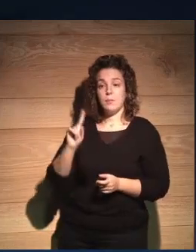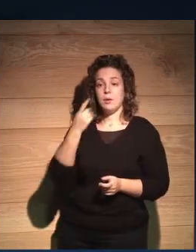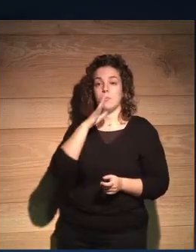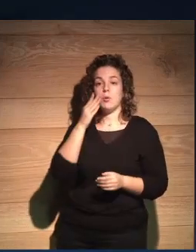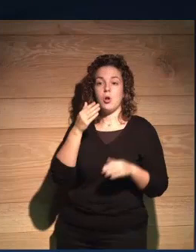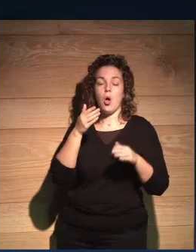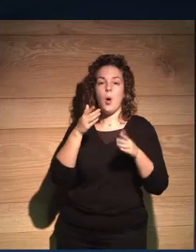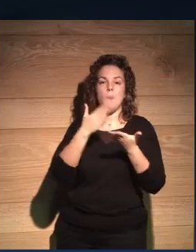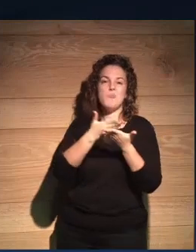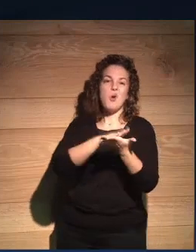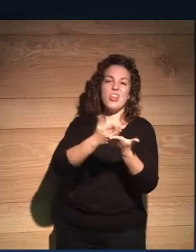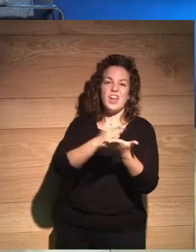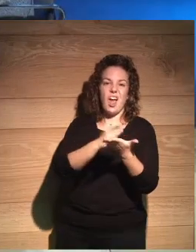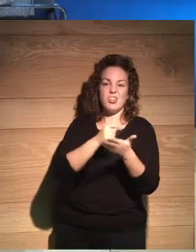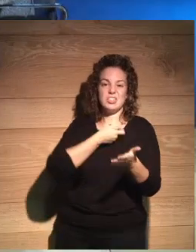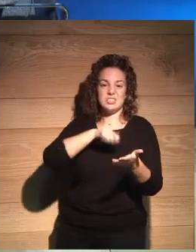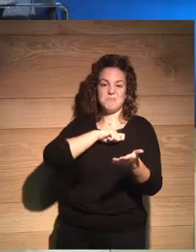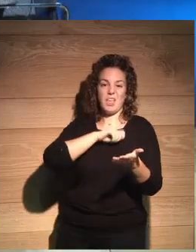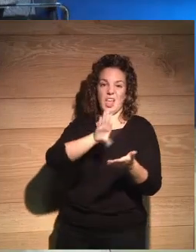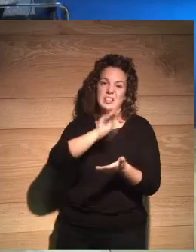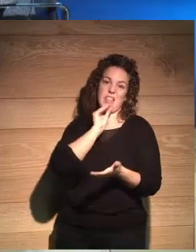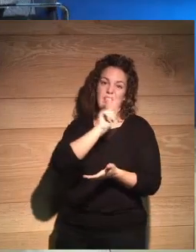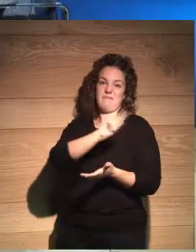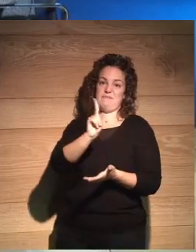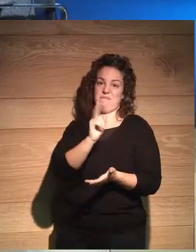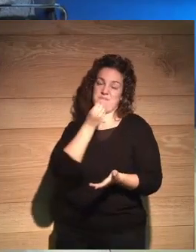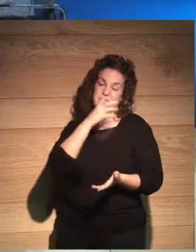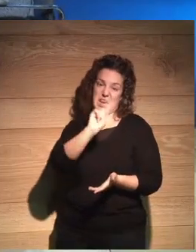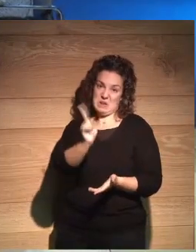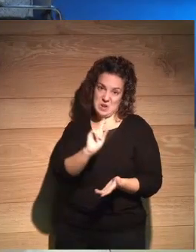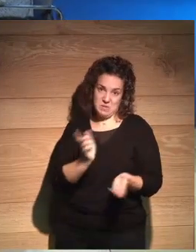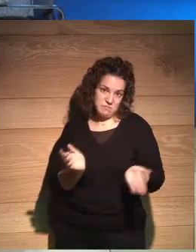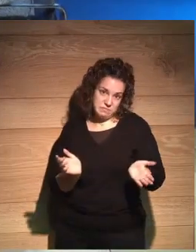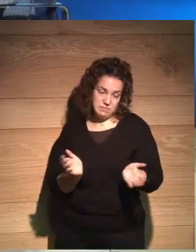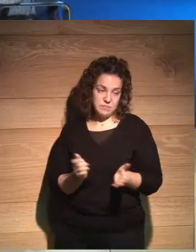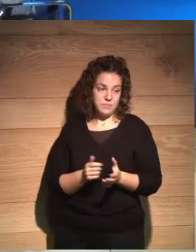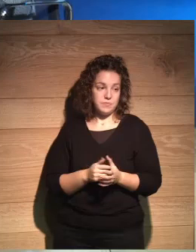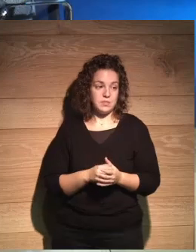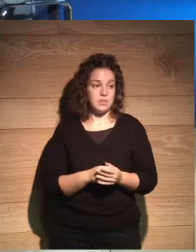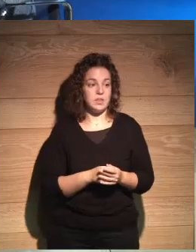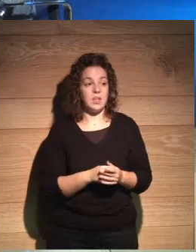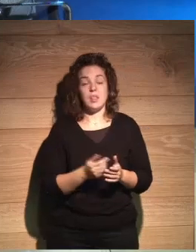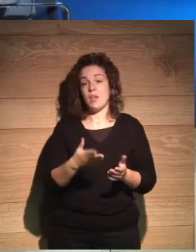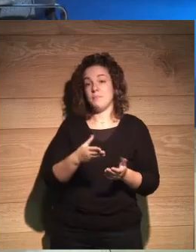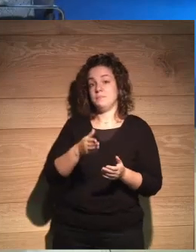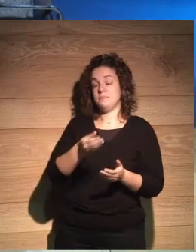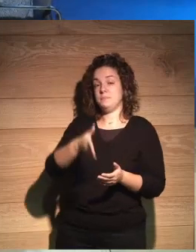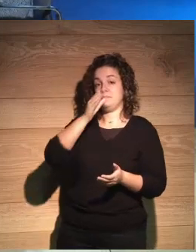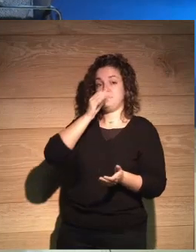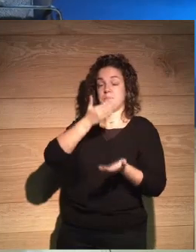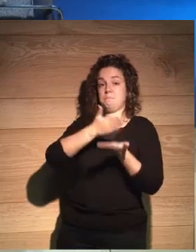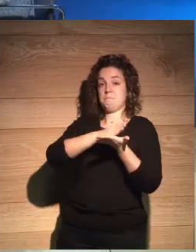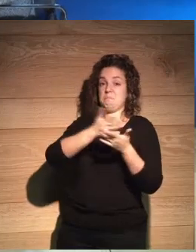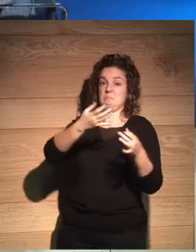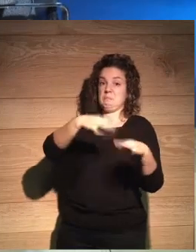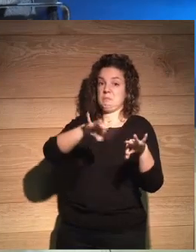término moderadamente en España no lo llevamos bien. Y segundo porque aunque lo tomáramos moderadamente, no. Ahora